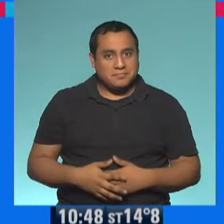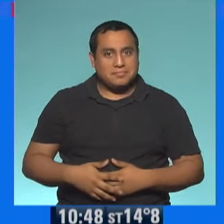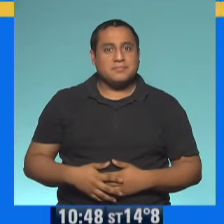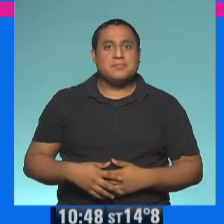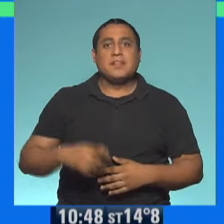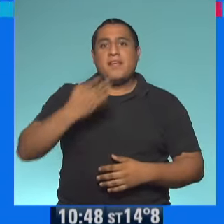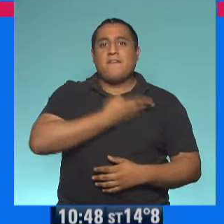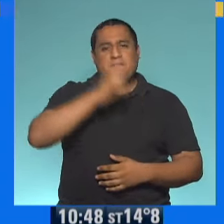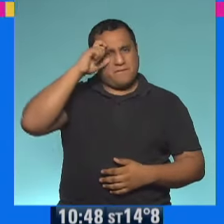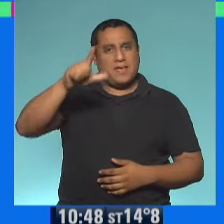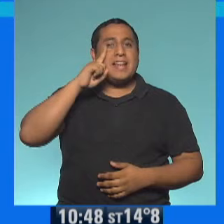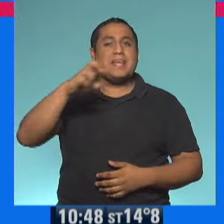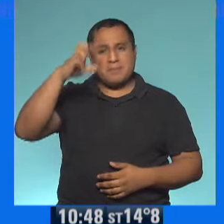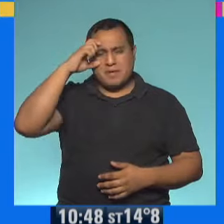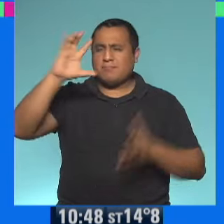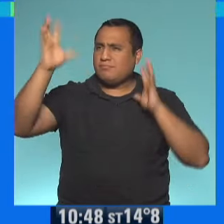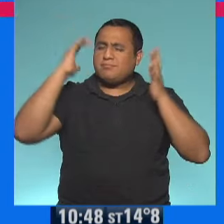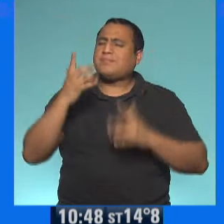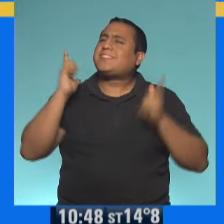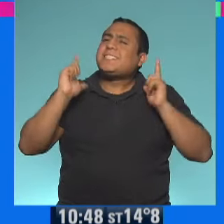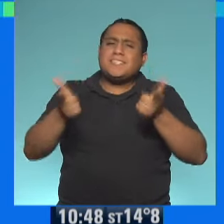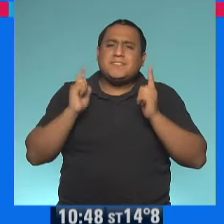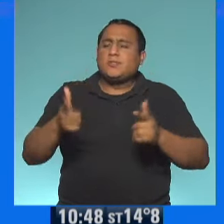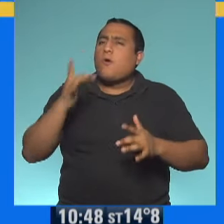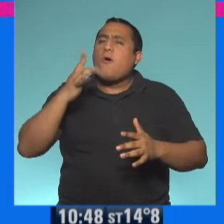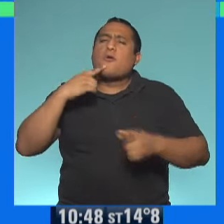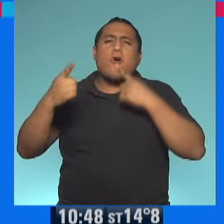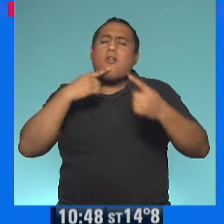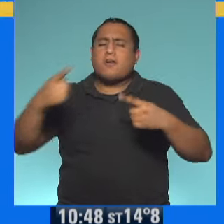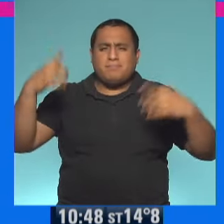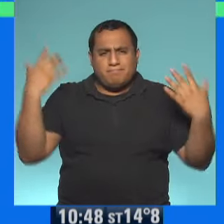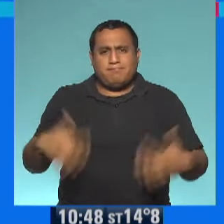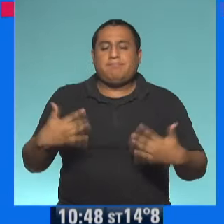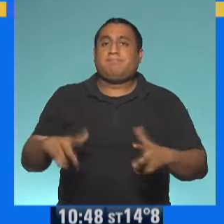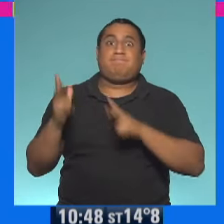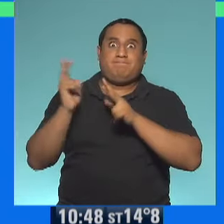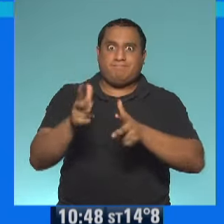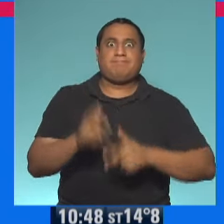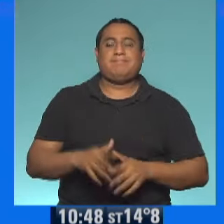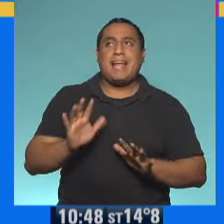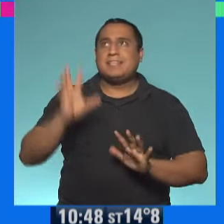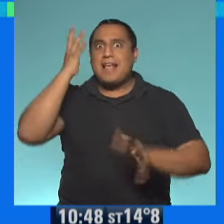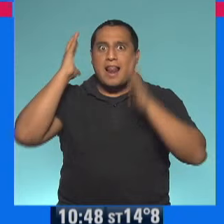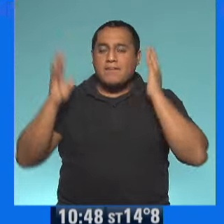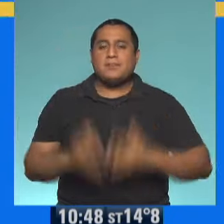la comparsa! El carnaval es muy divertido y colorido. Ahí muy lo describe, bien, ahí claro. Describe el carnaval.